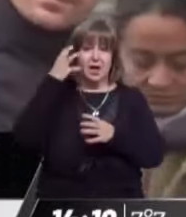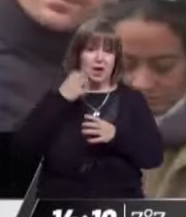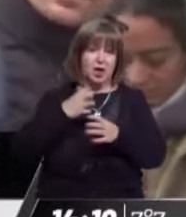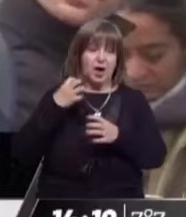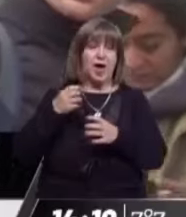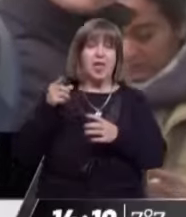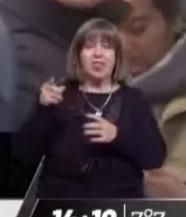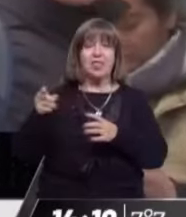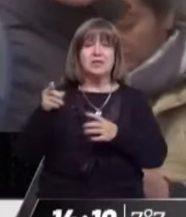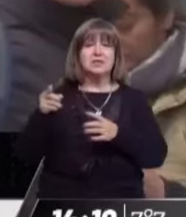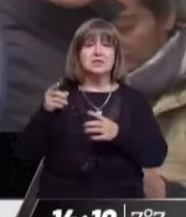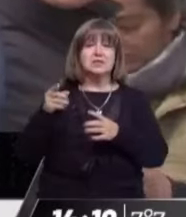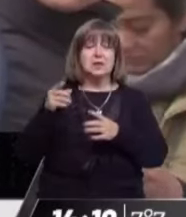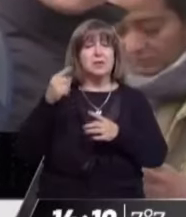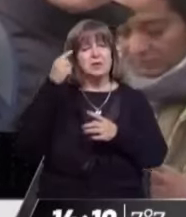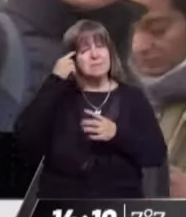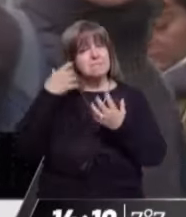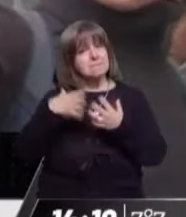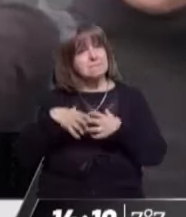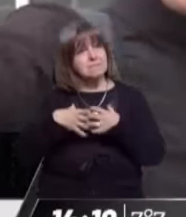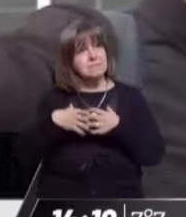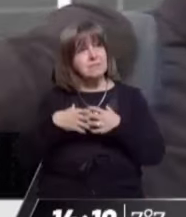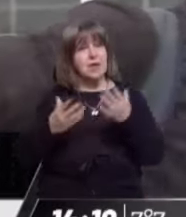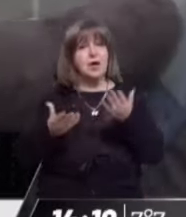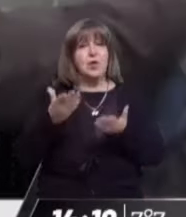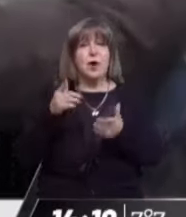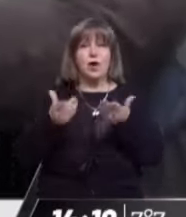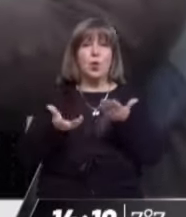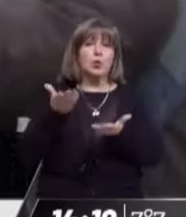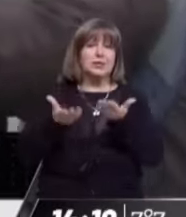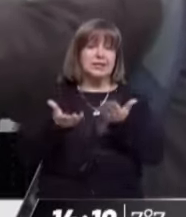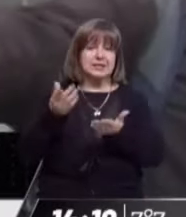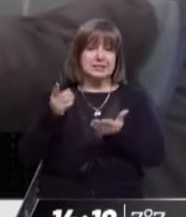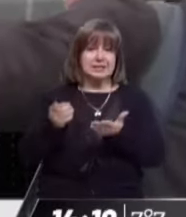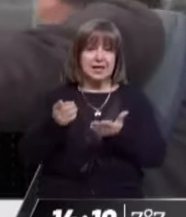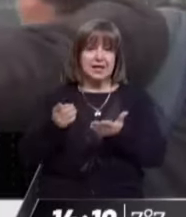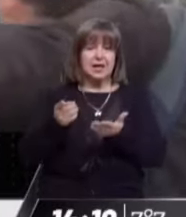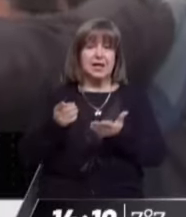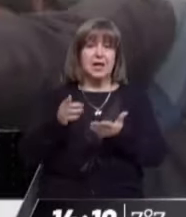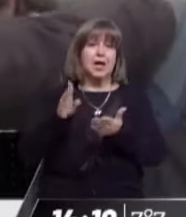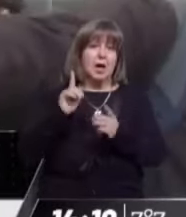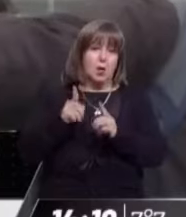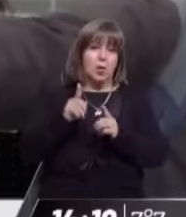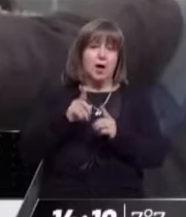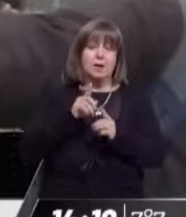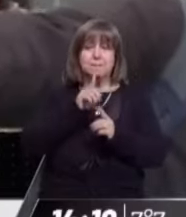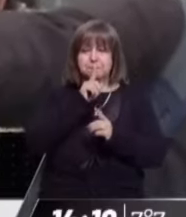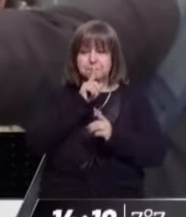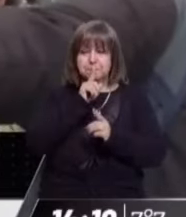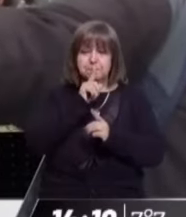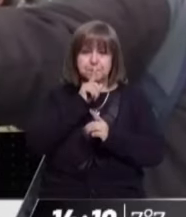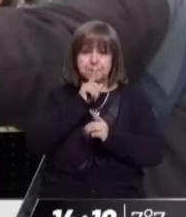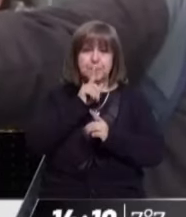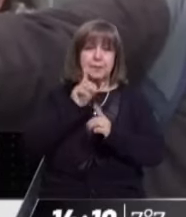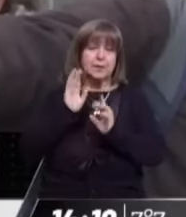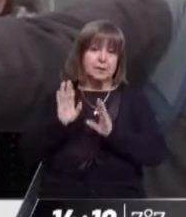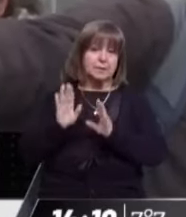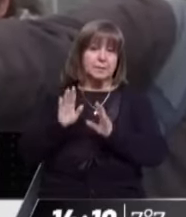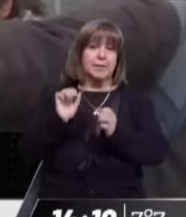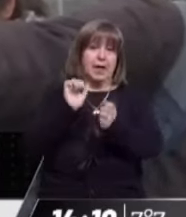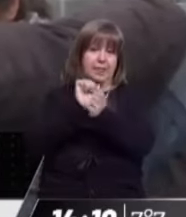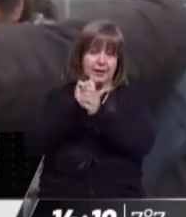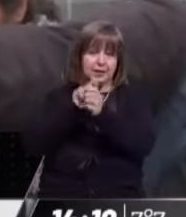están tomando conocimiento y conciencia de la injusticia por la que están atravesando. Aún así, siguen sometidos a proceso. Y,